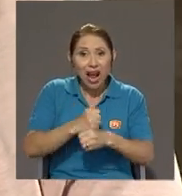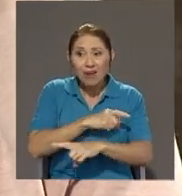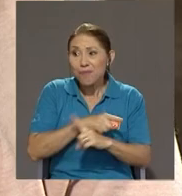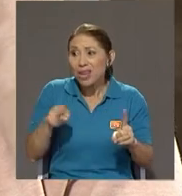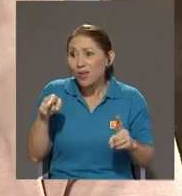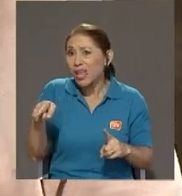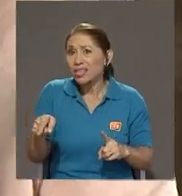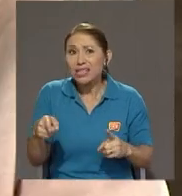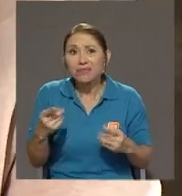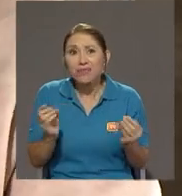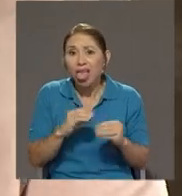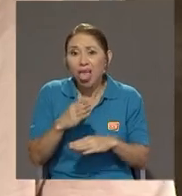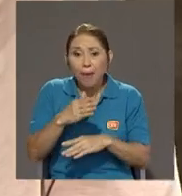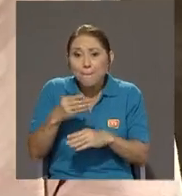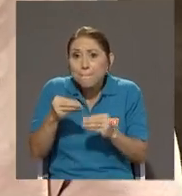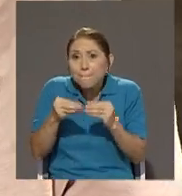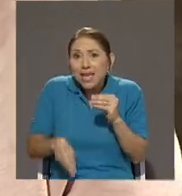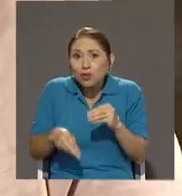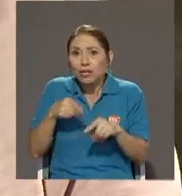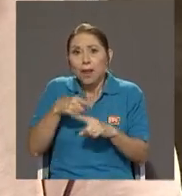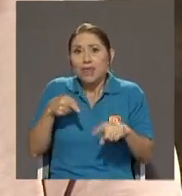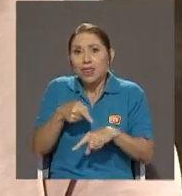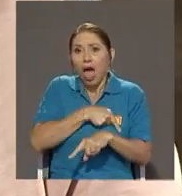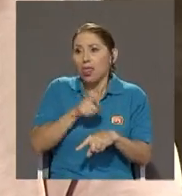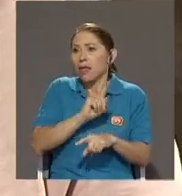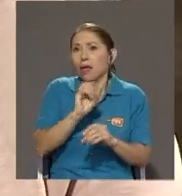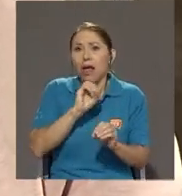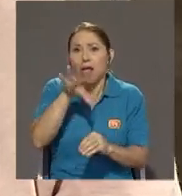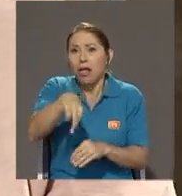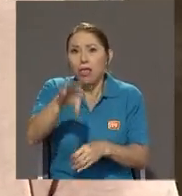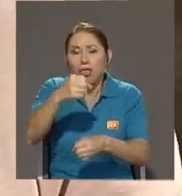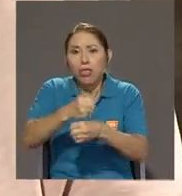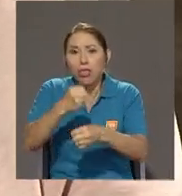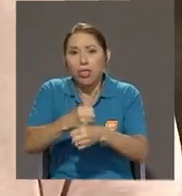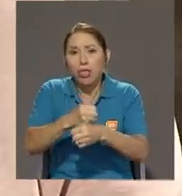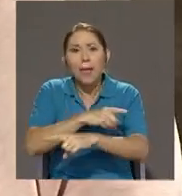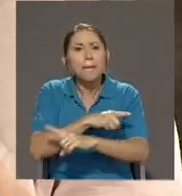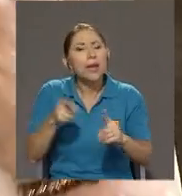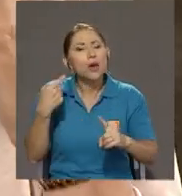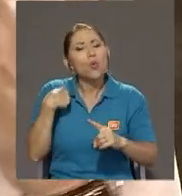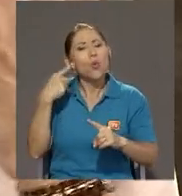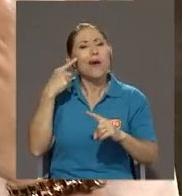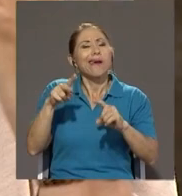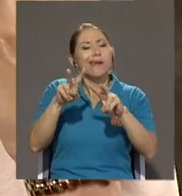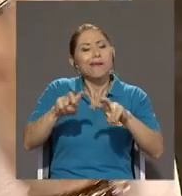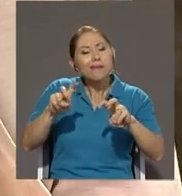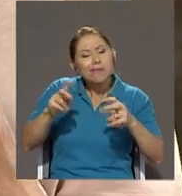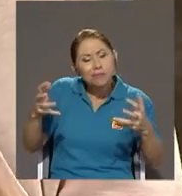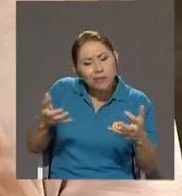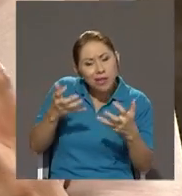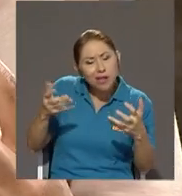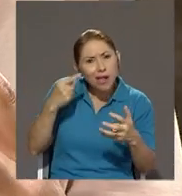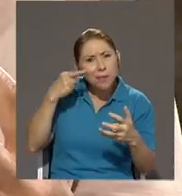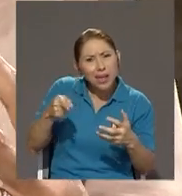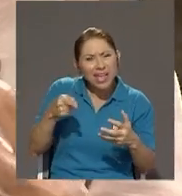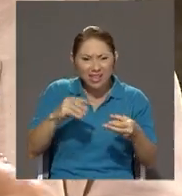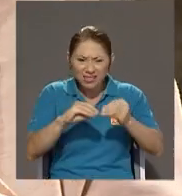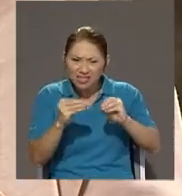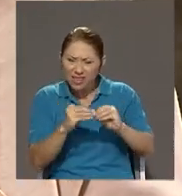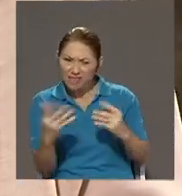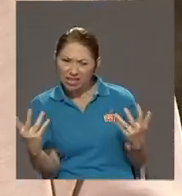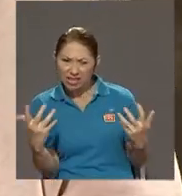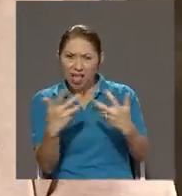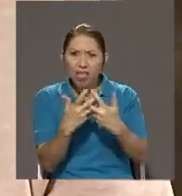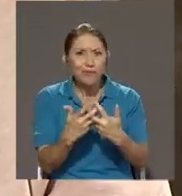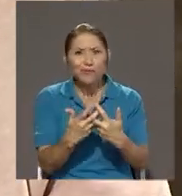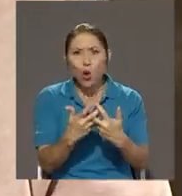Pero ahí cuando uno empieza a explorar un poco más fino, empieza a ver que no nos calzan las cifras. ¿Por qué? Porque